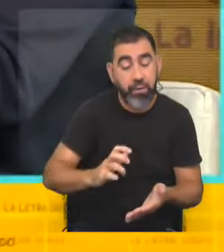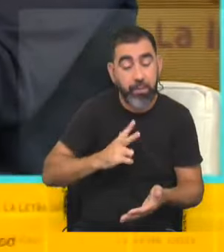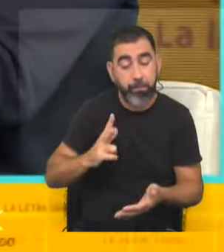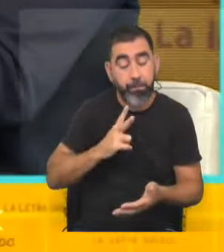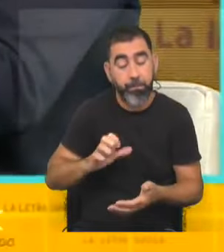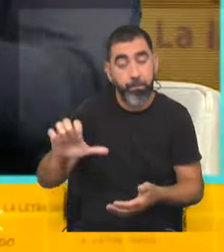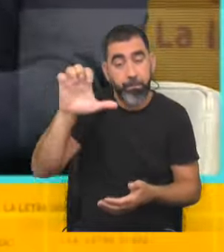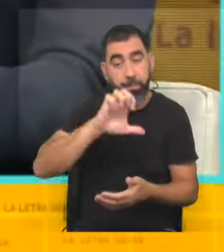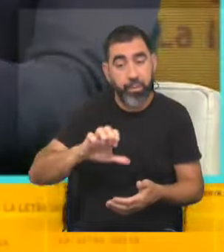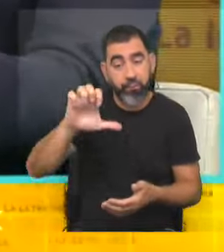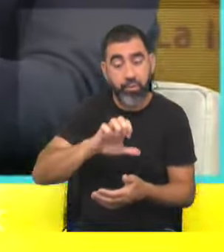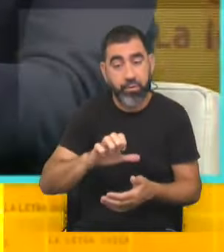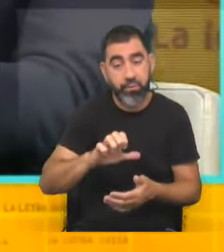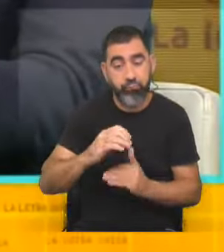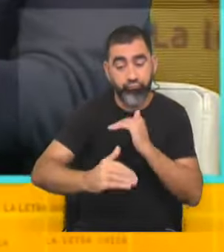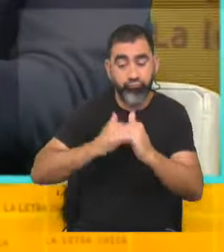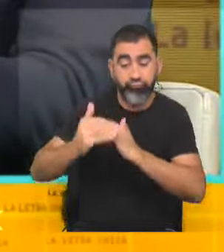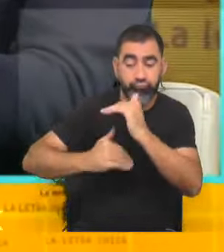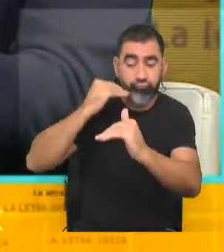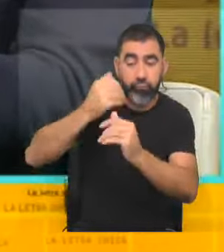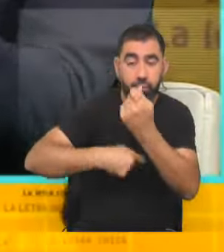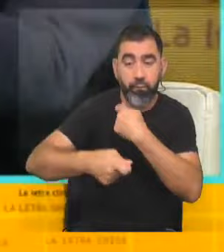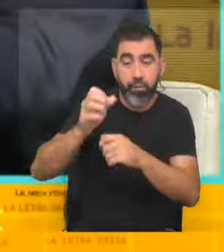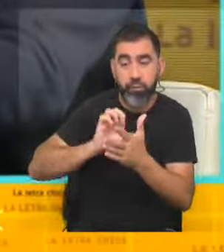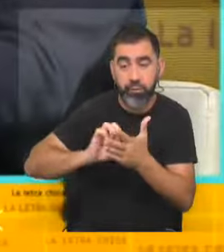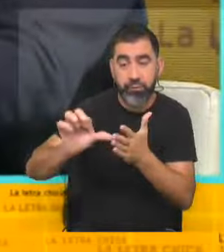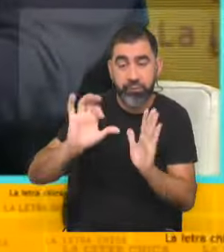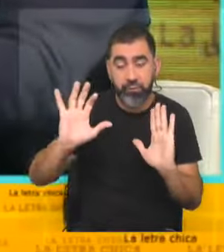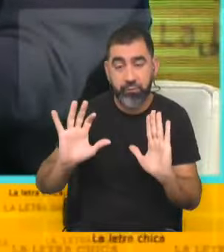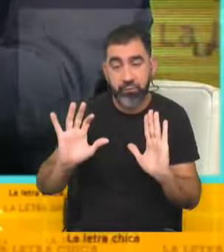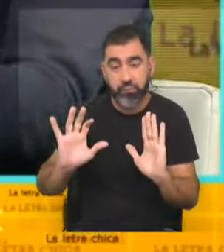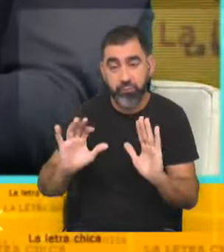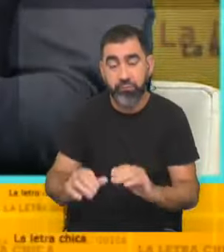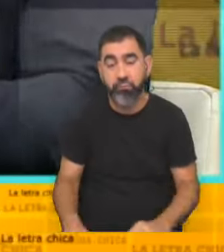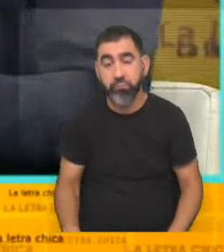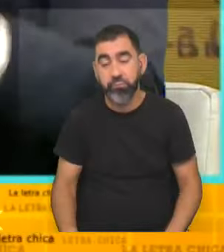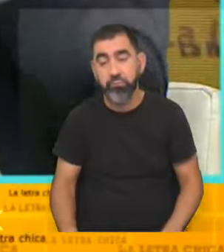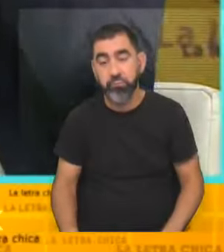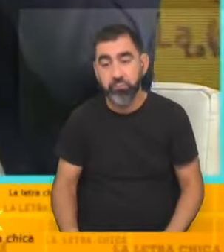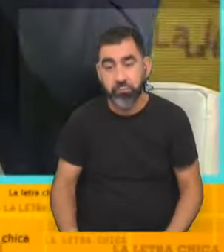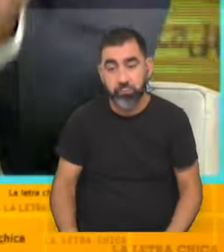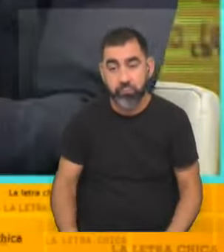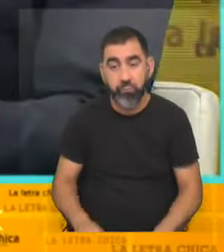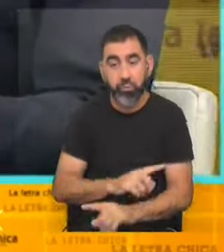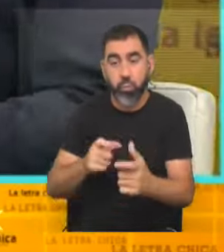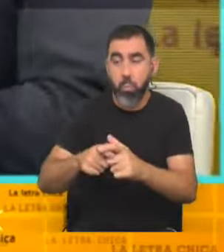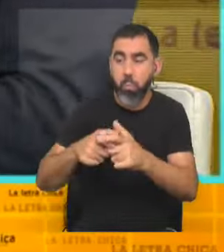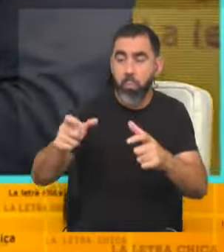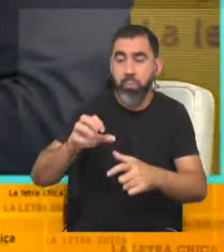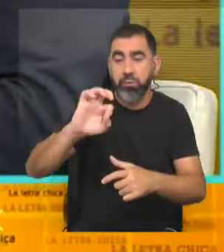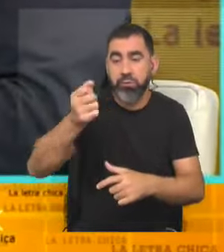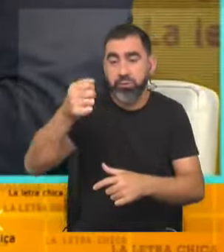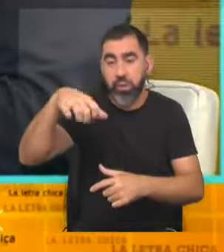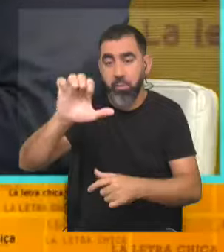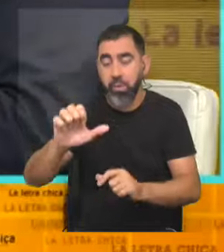que es cg a que se desarrolle vendiendo servicios en el país porque se los compra pero no está desarrollando el Sam hay un